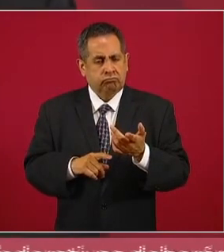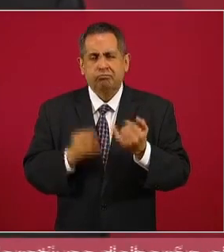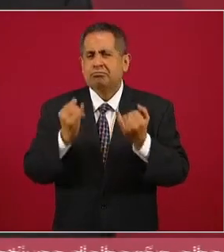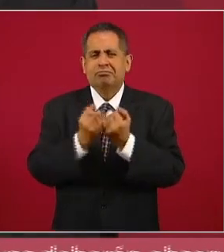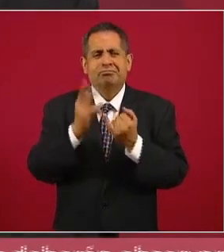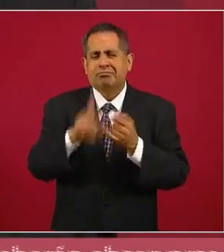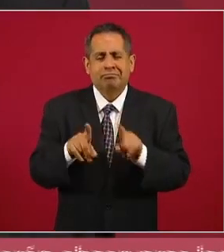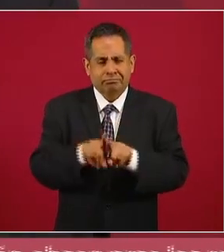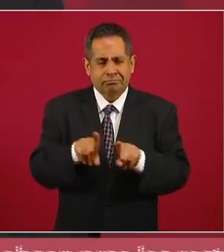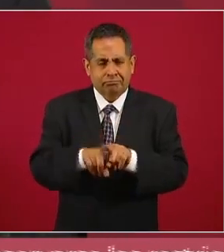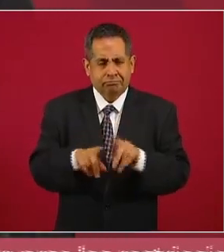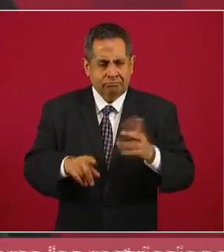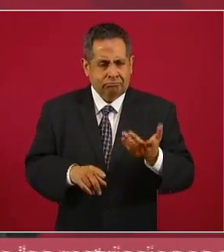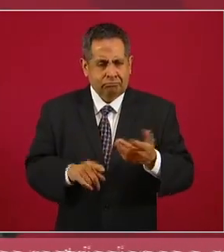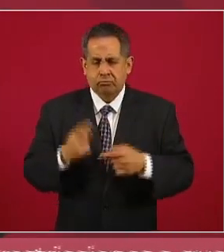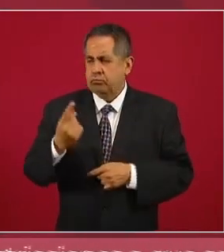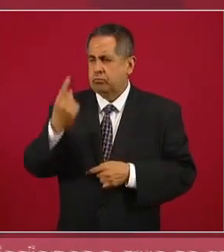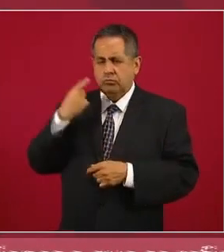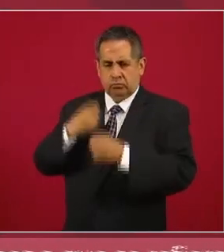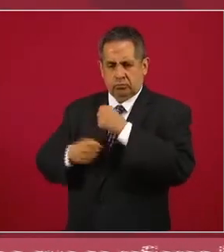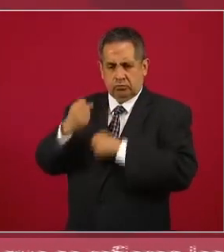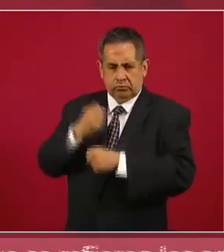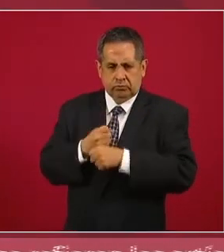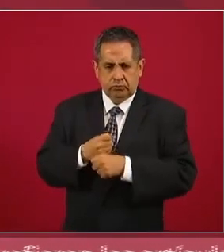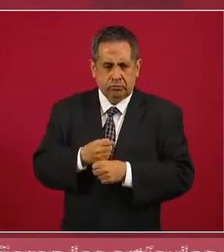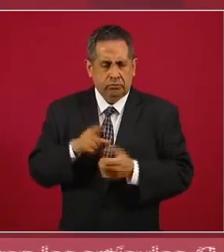igual que el año pasado,